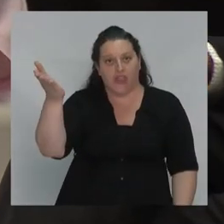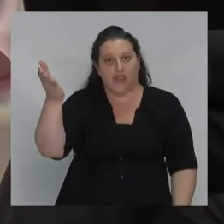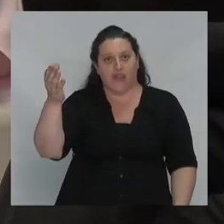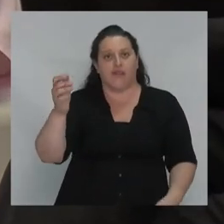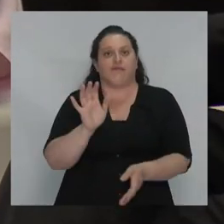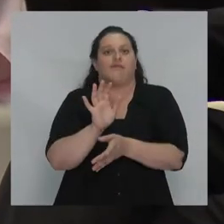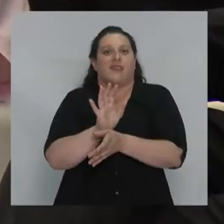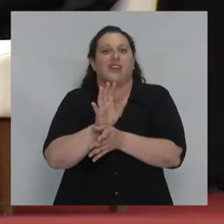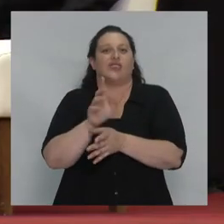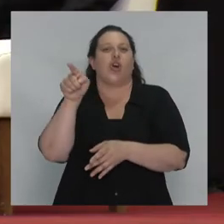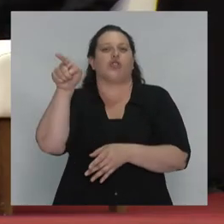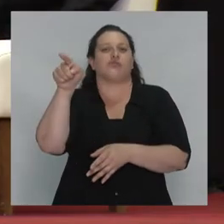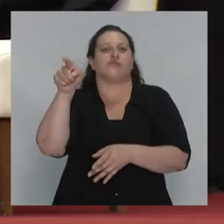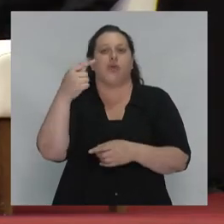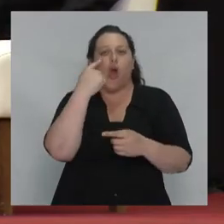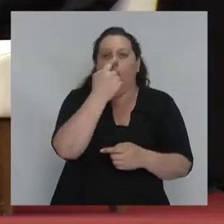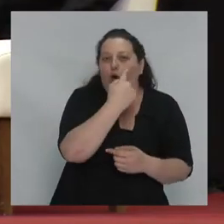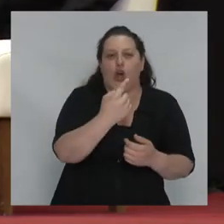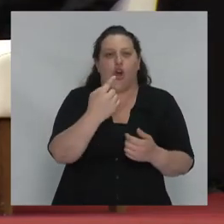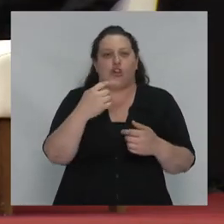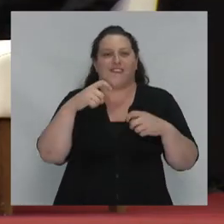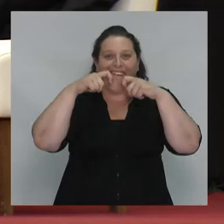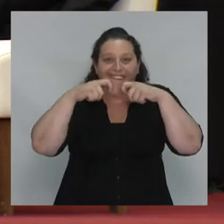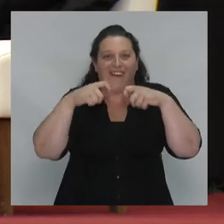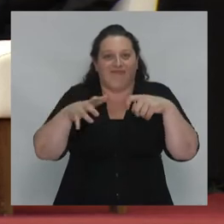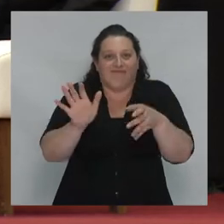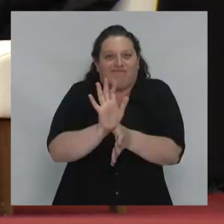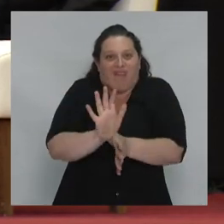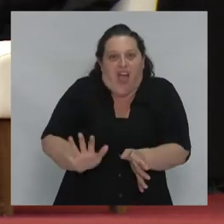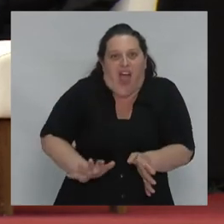dientes, tienen garras, tienen ojos, tienen apetitos.